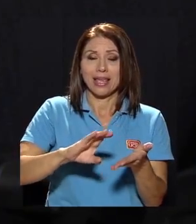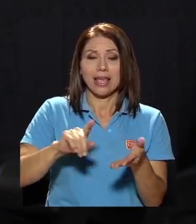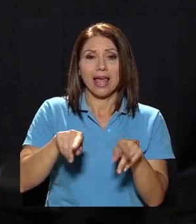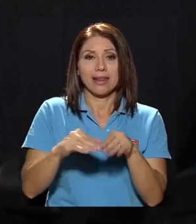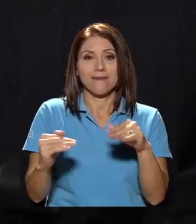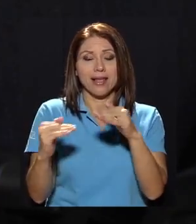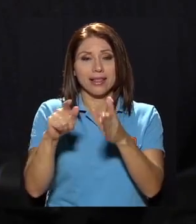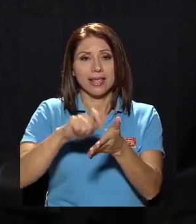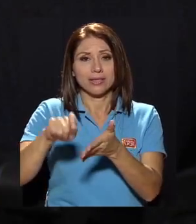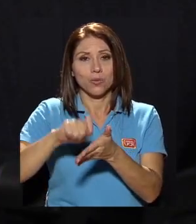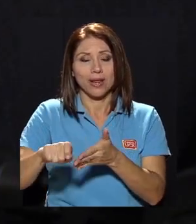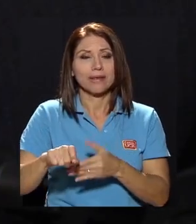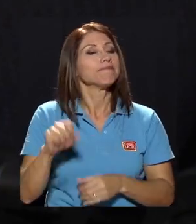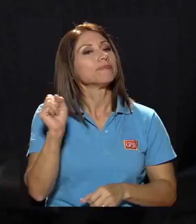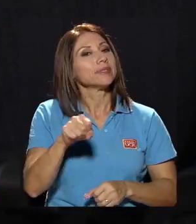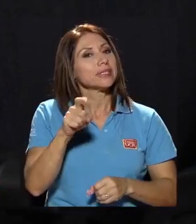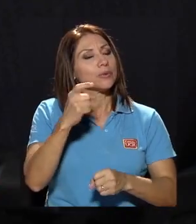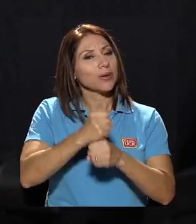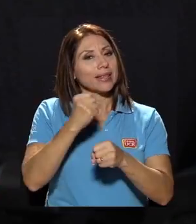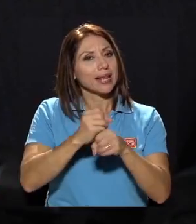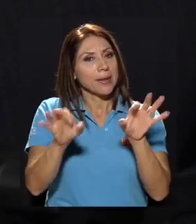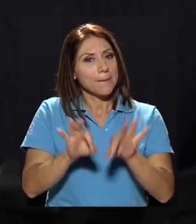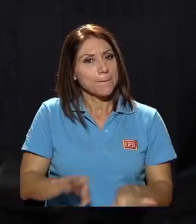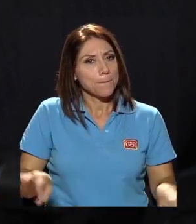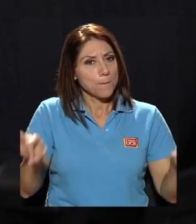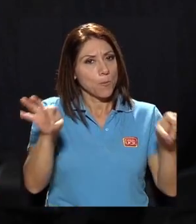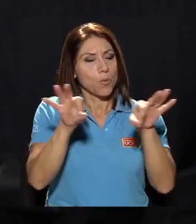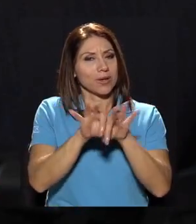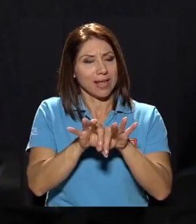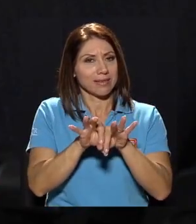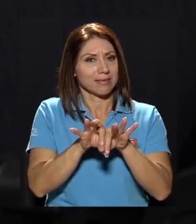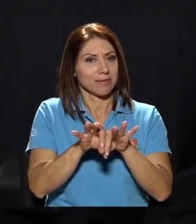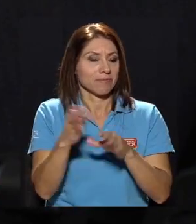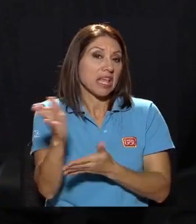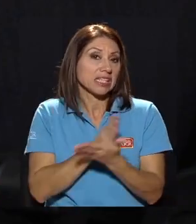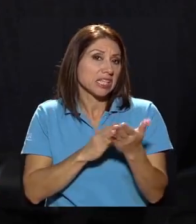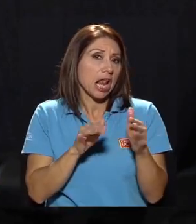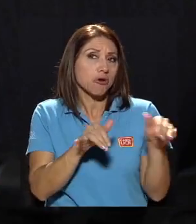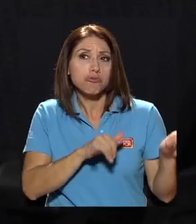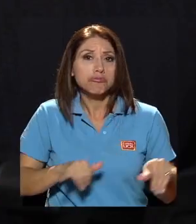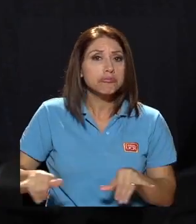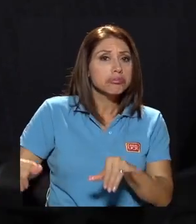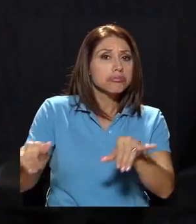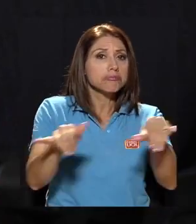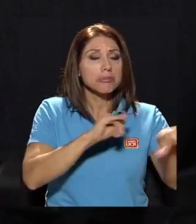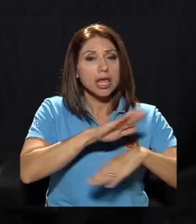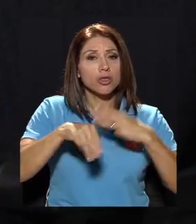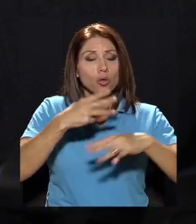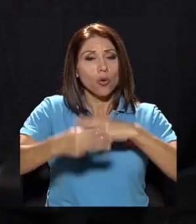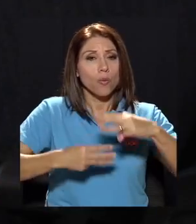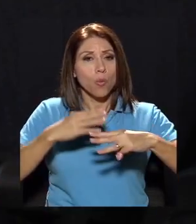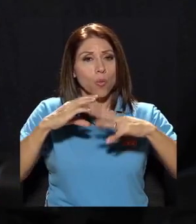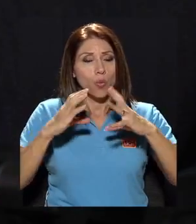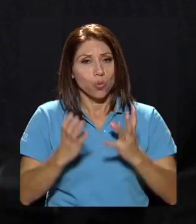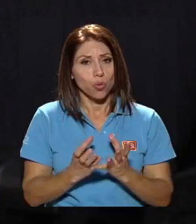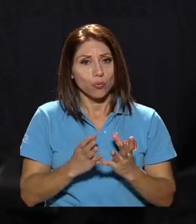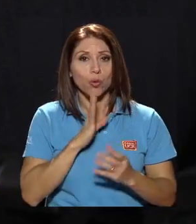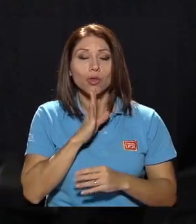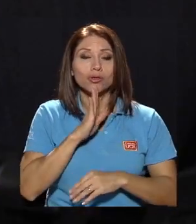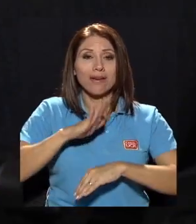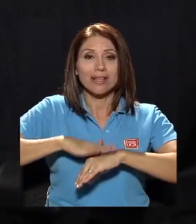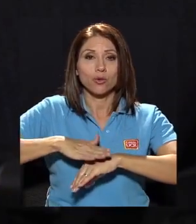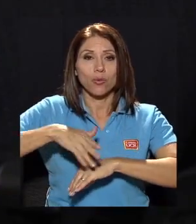tareas más importantes que es común cuando hablábamos en planetarios en todo el mundo, el primer tarea